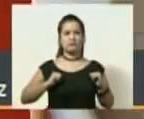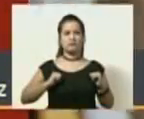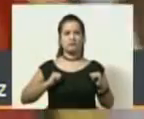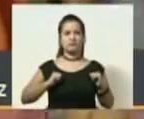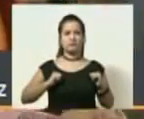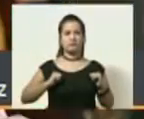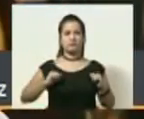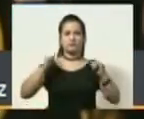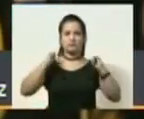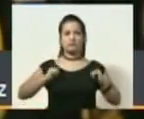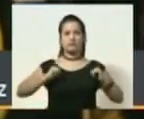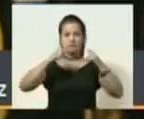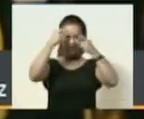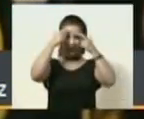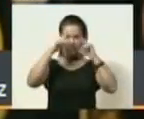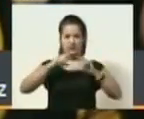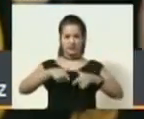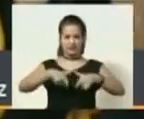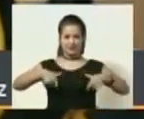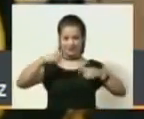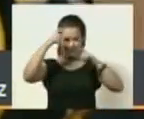El morral de Chávez.